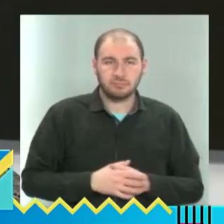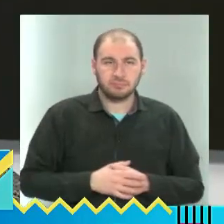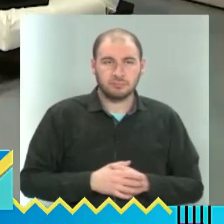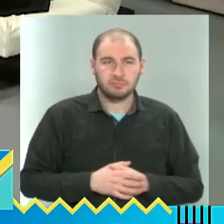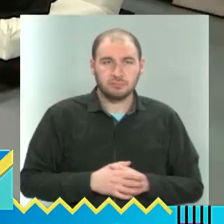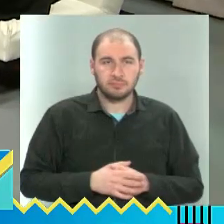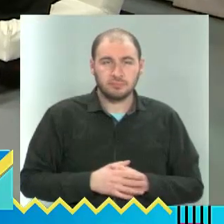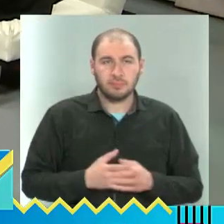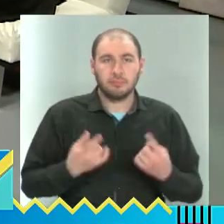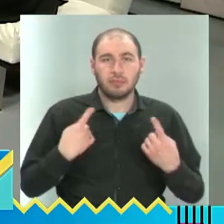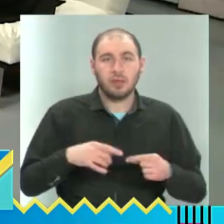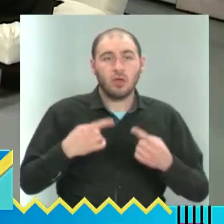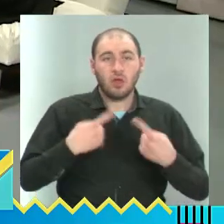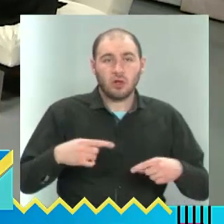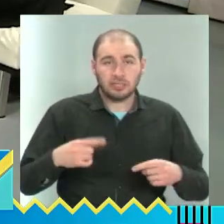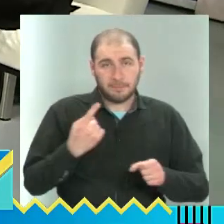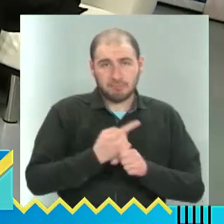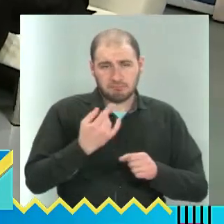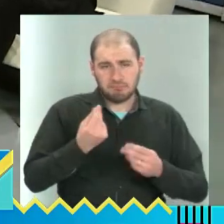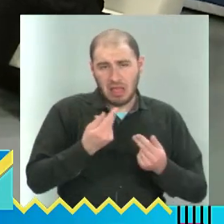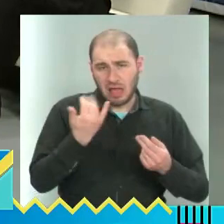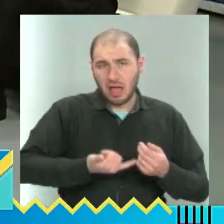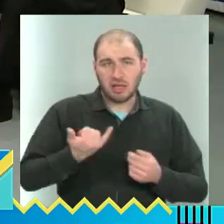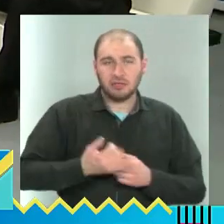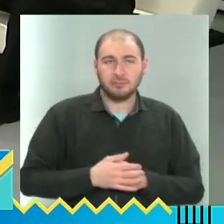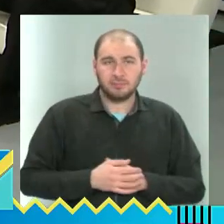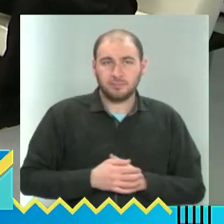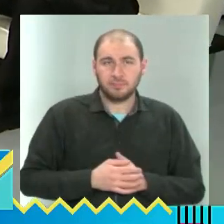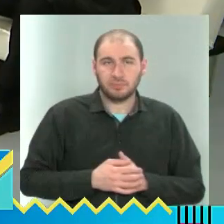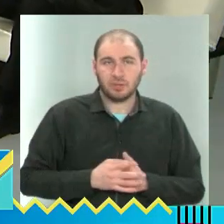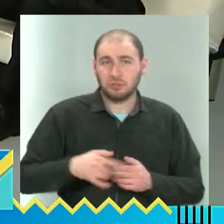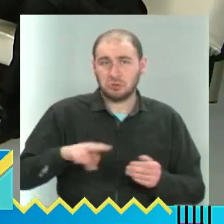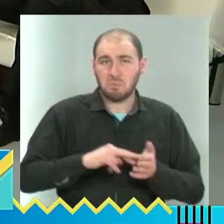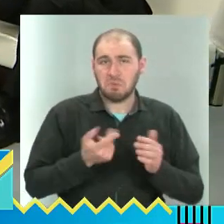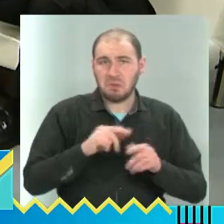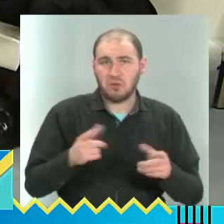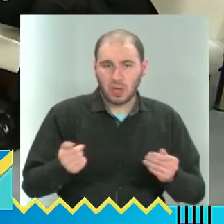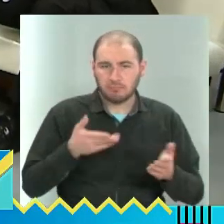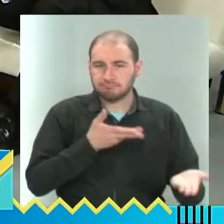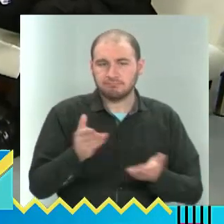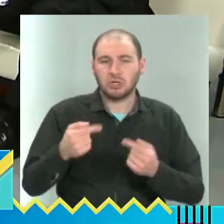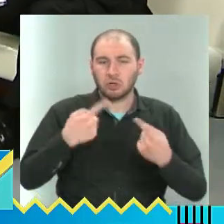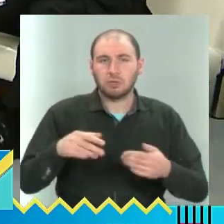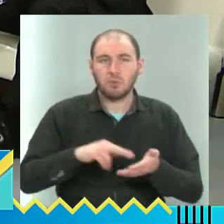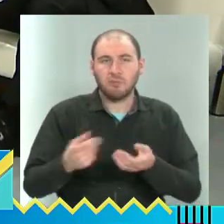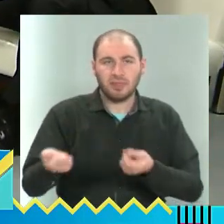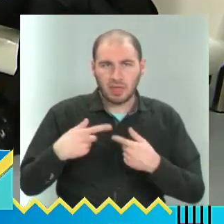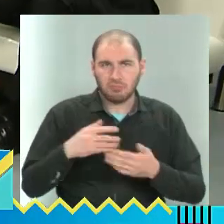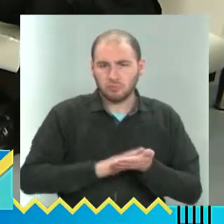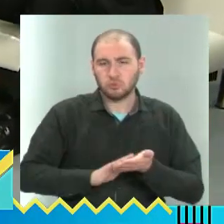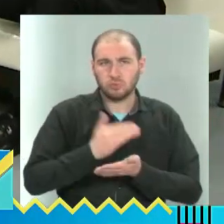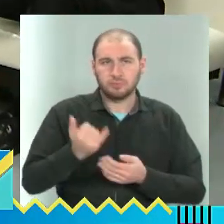que, pero no, los recursos en el principio están y no hemos tenido problema para poder abordar los casos que se nos han presentado.